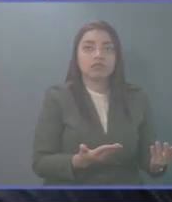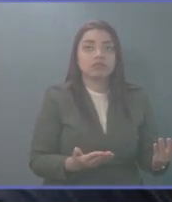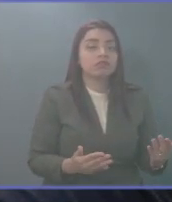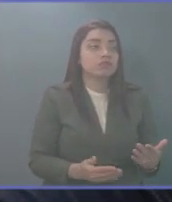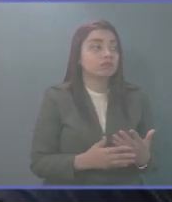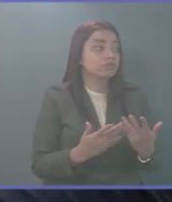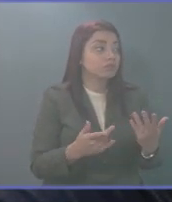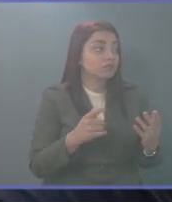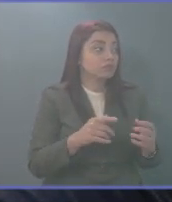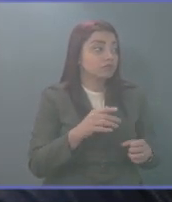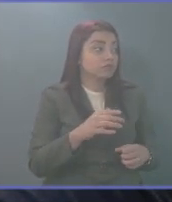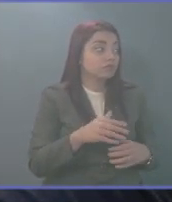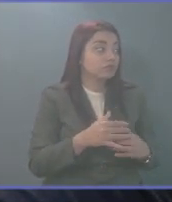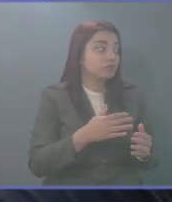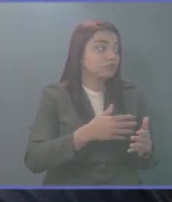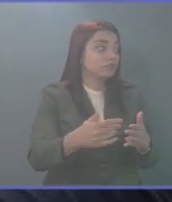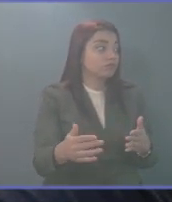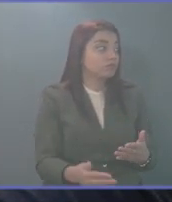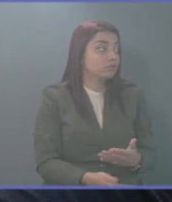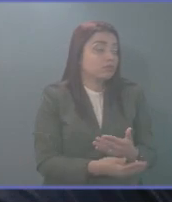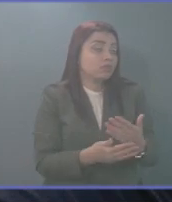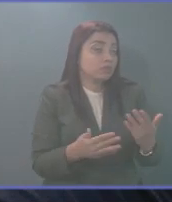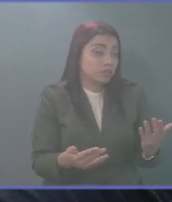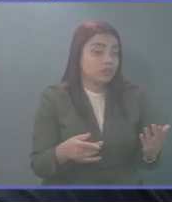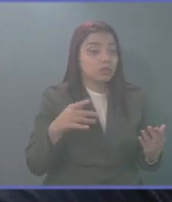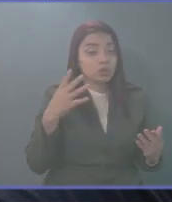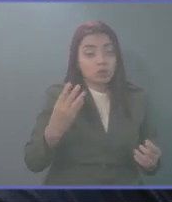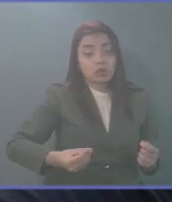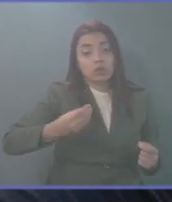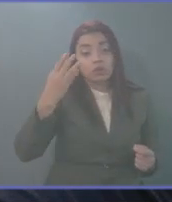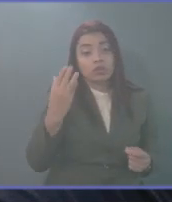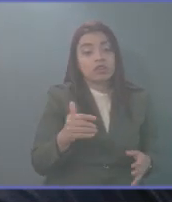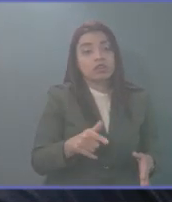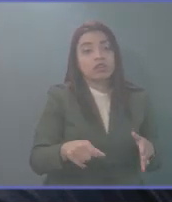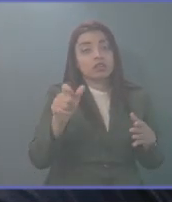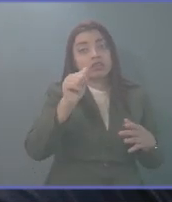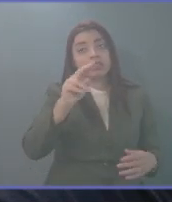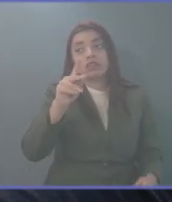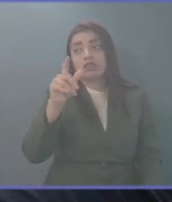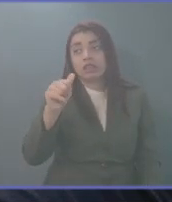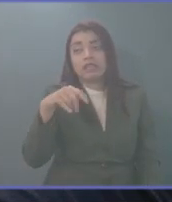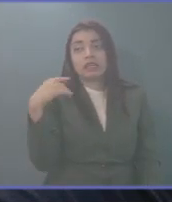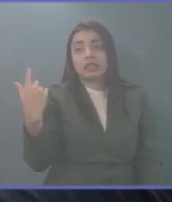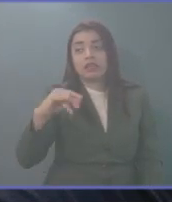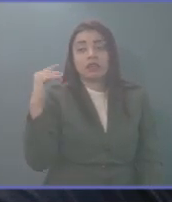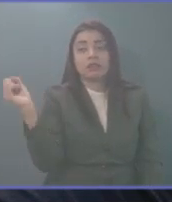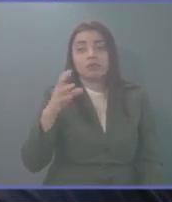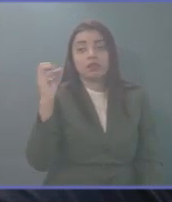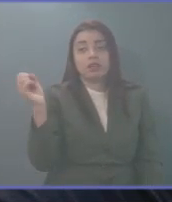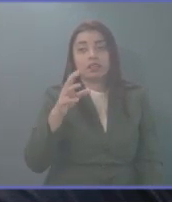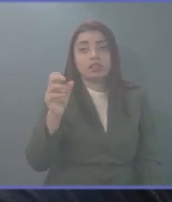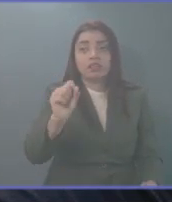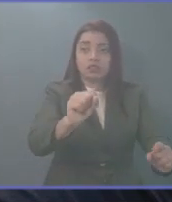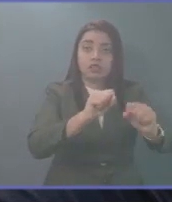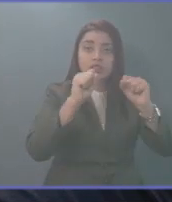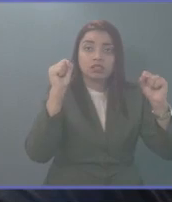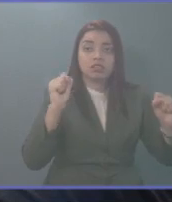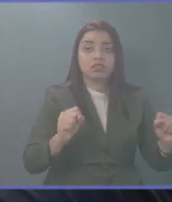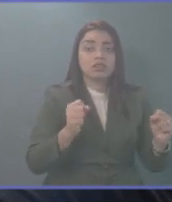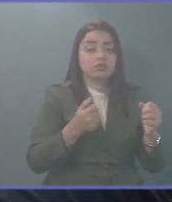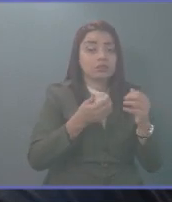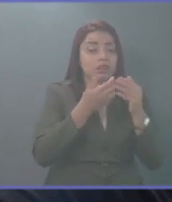y bombeamos. Y todos los días la ANDA está en emergencia. Todos los días, todos los sistemas de agua